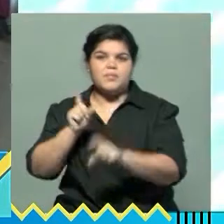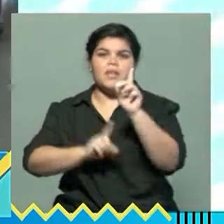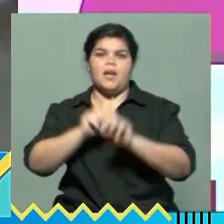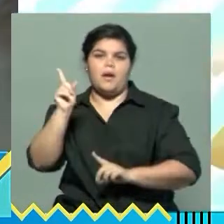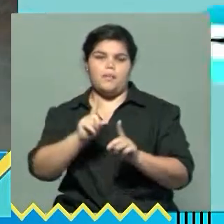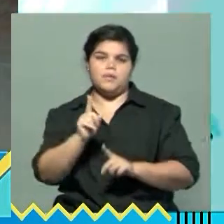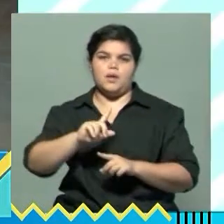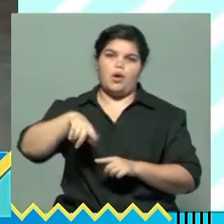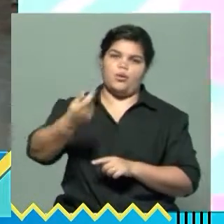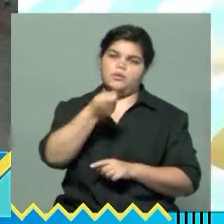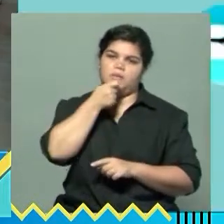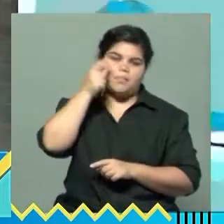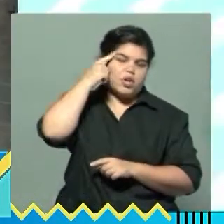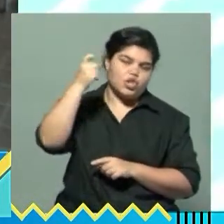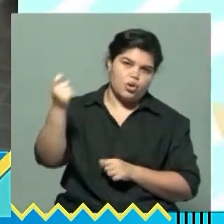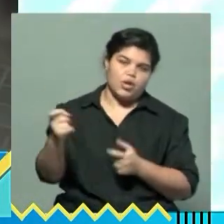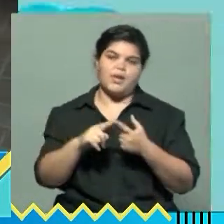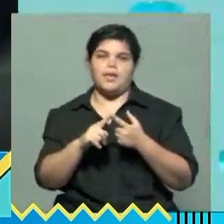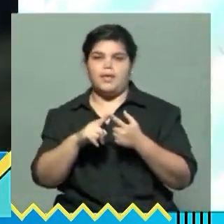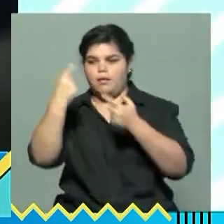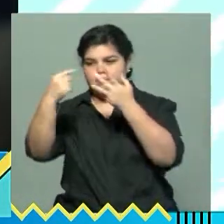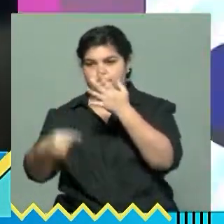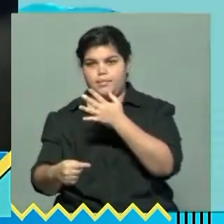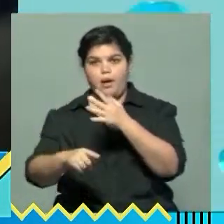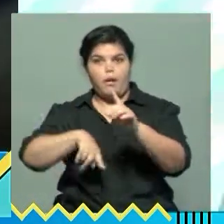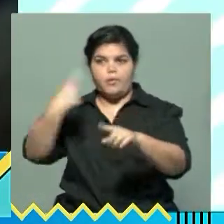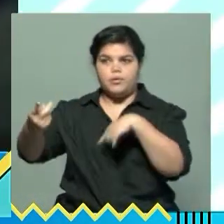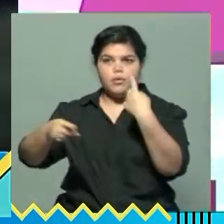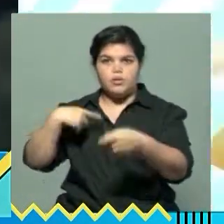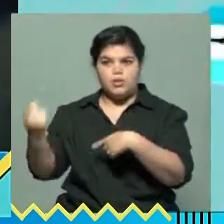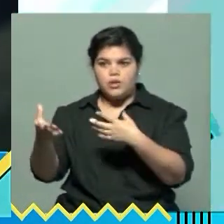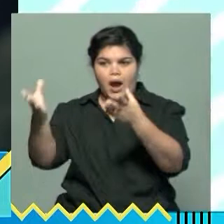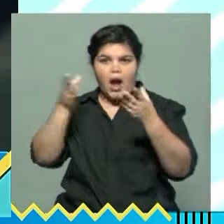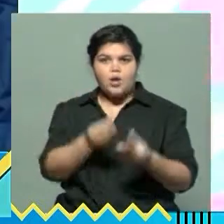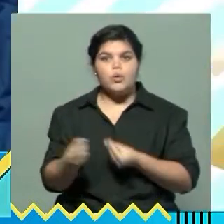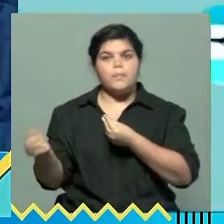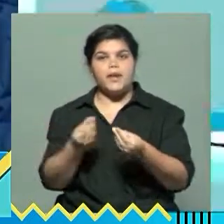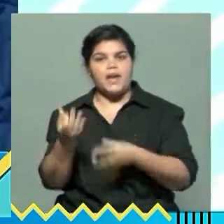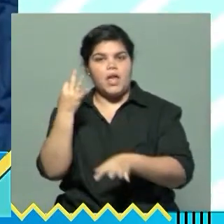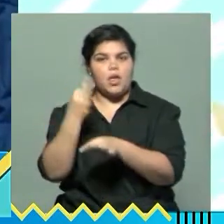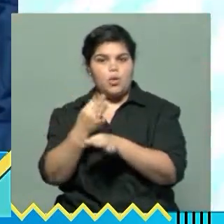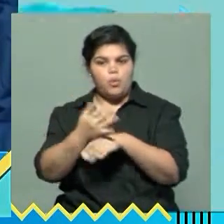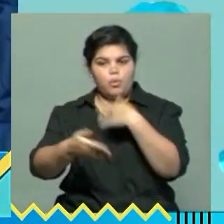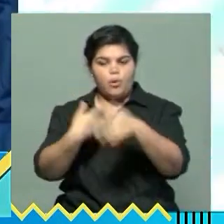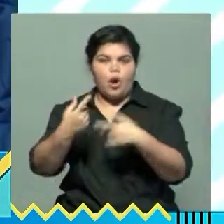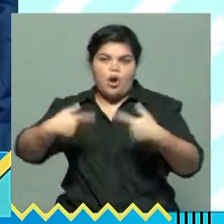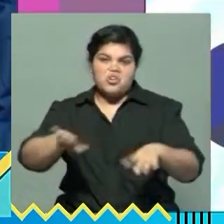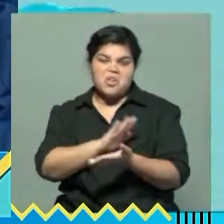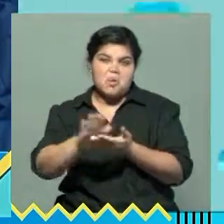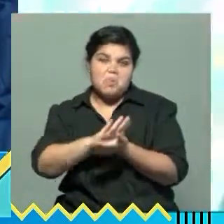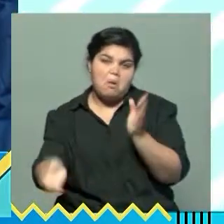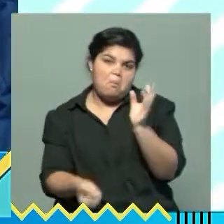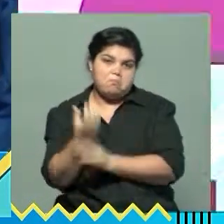como ciertas áreas de la psicología, y que de algún modo, tal vez por cierta tendencia novedosa o de moda que hay hoy por